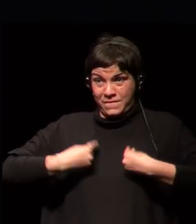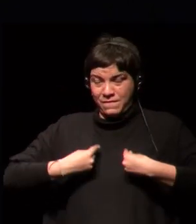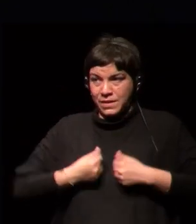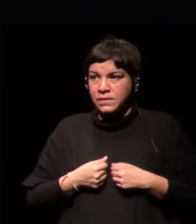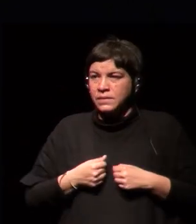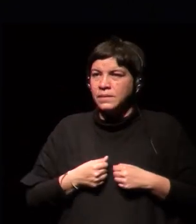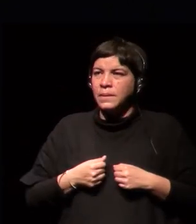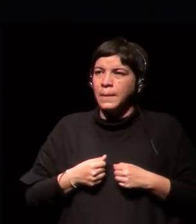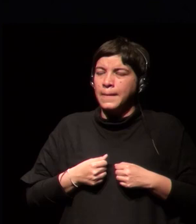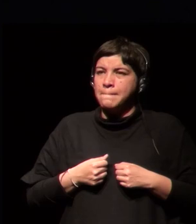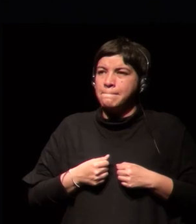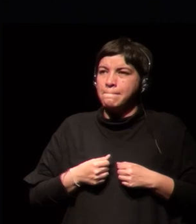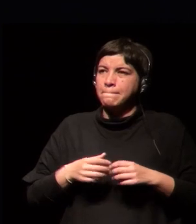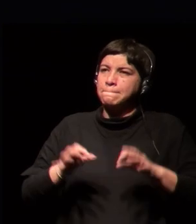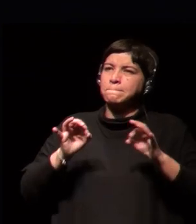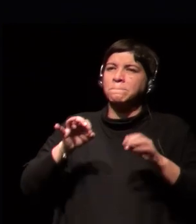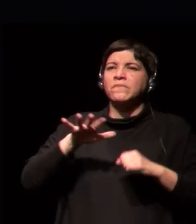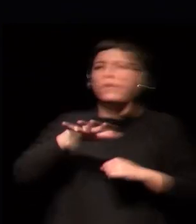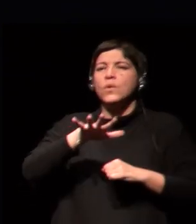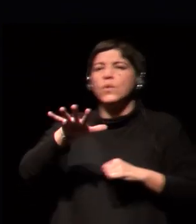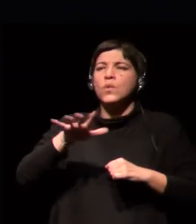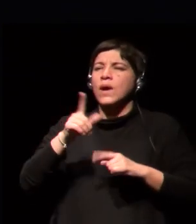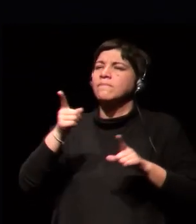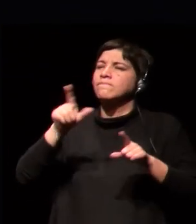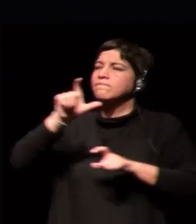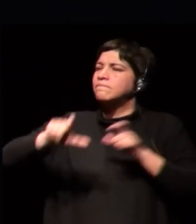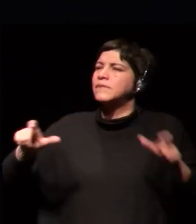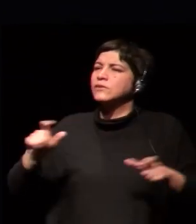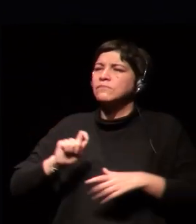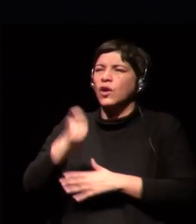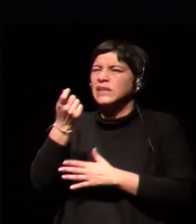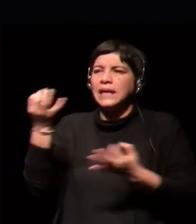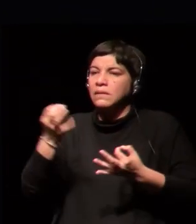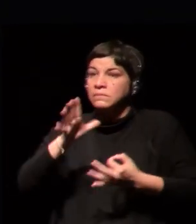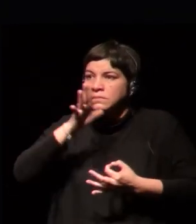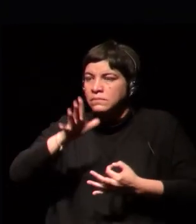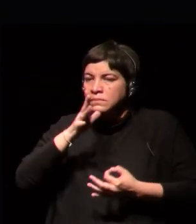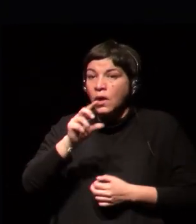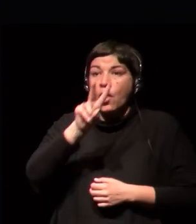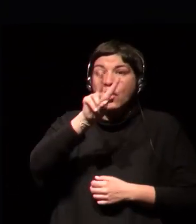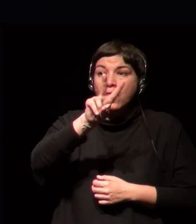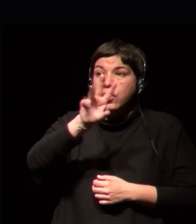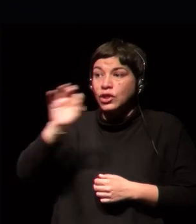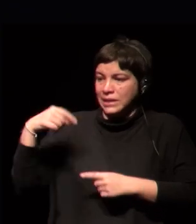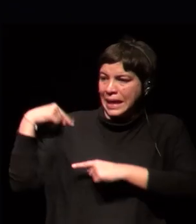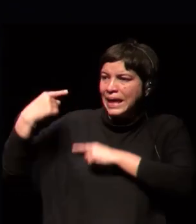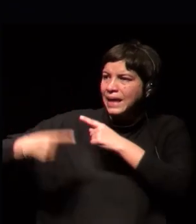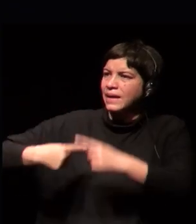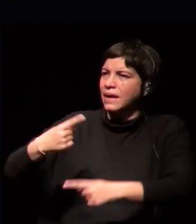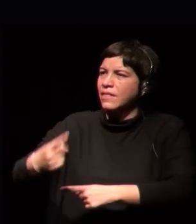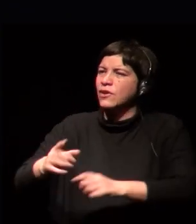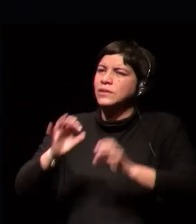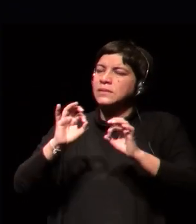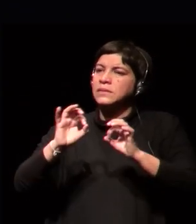lugar donde la humanidad consiguió algo impresionante. 200 generaciones de diplomacia cultural on